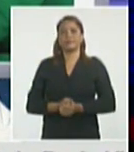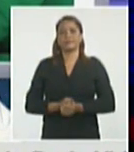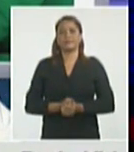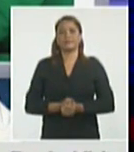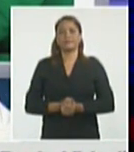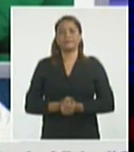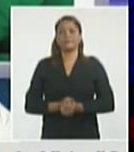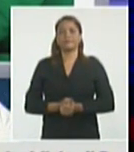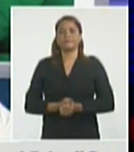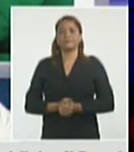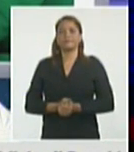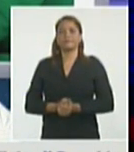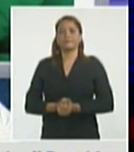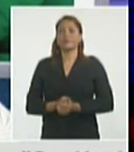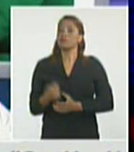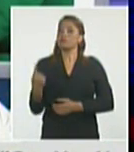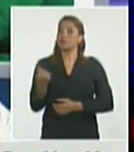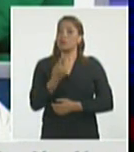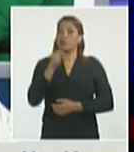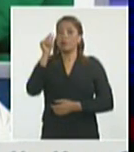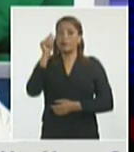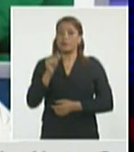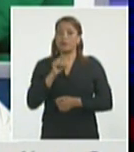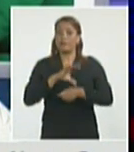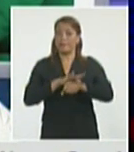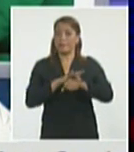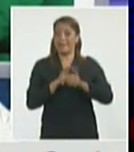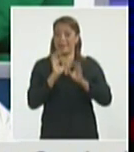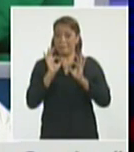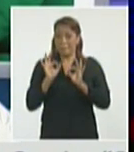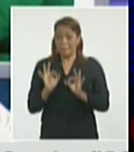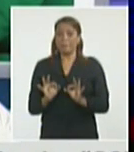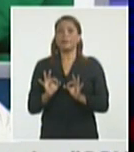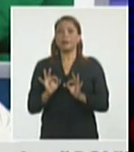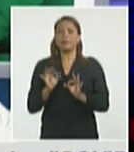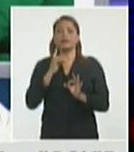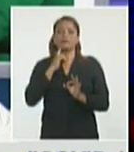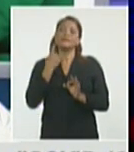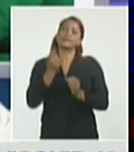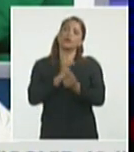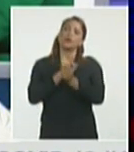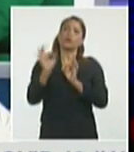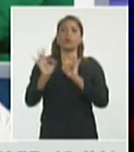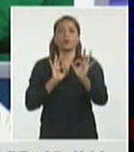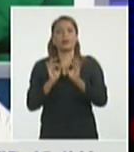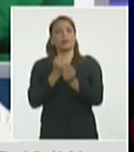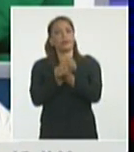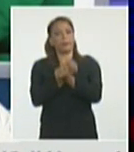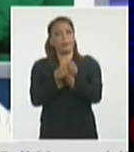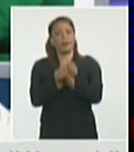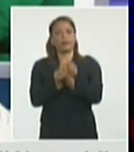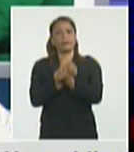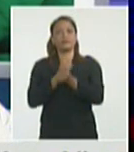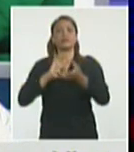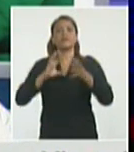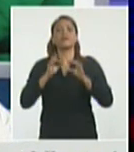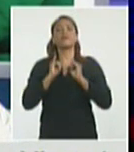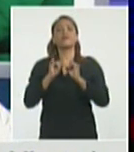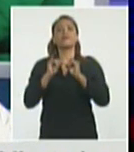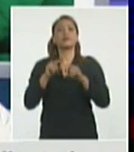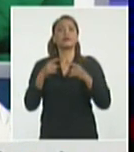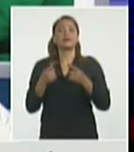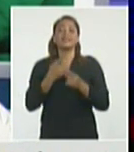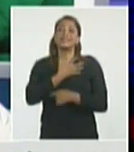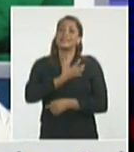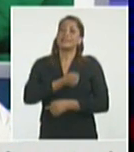cuenta las personas que padecen de estas enfermedades para su protección. De esta forma, informamos y